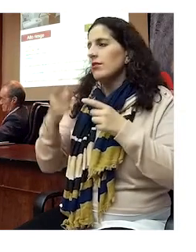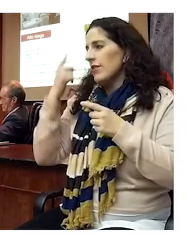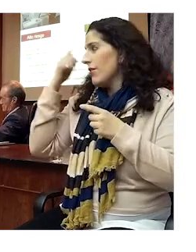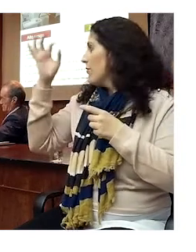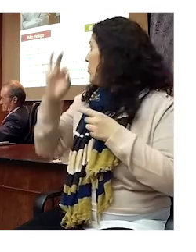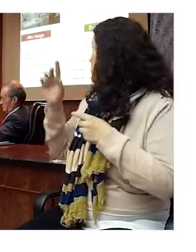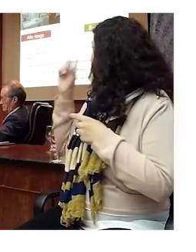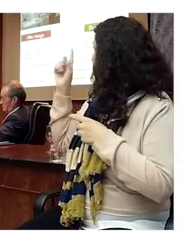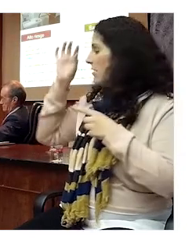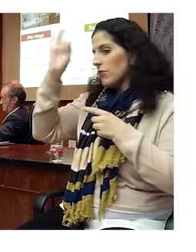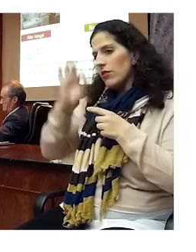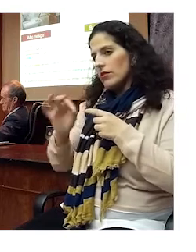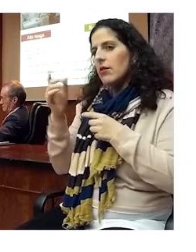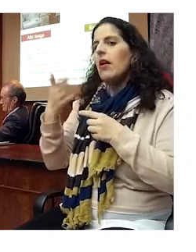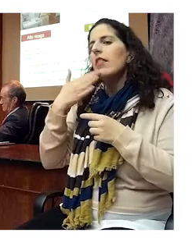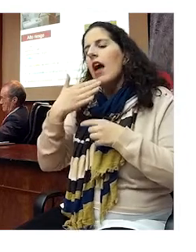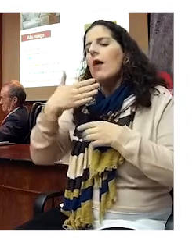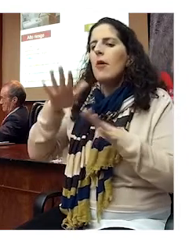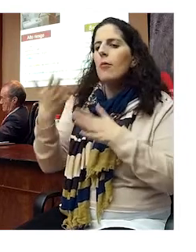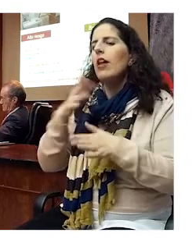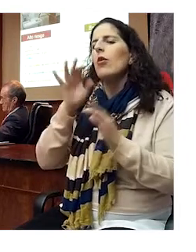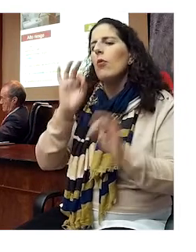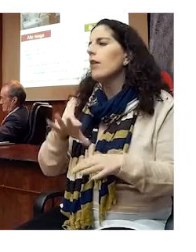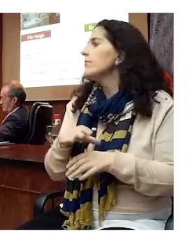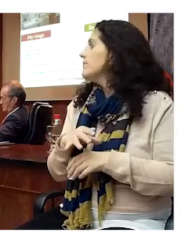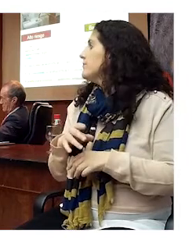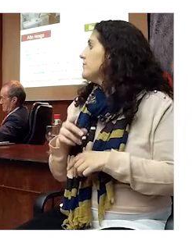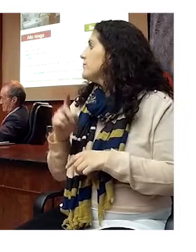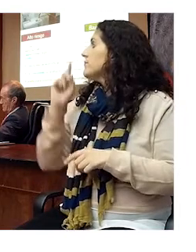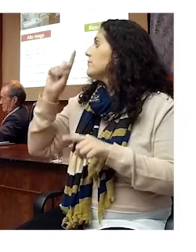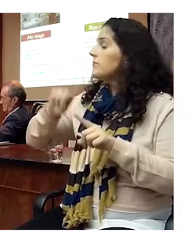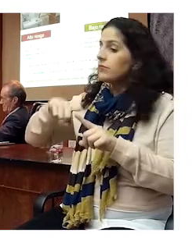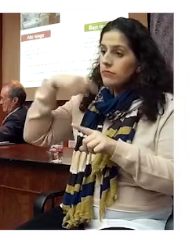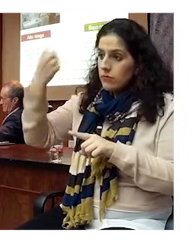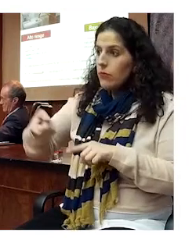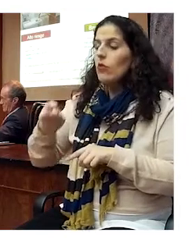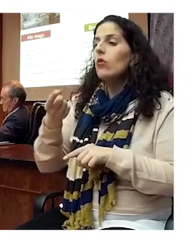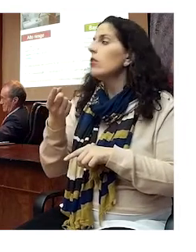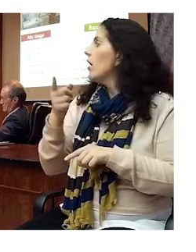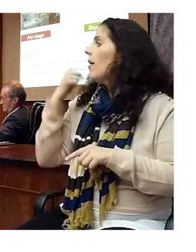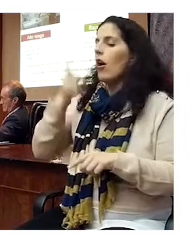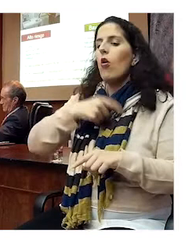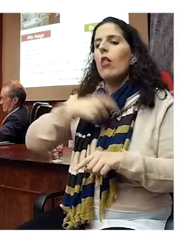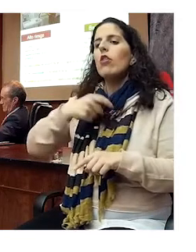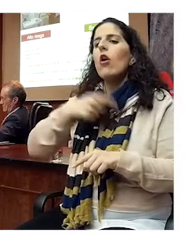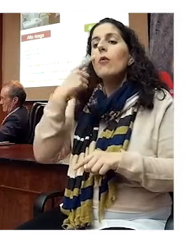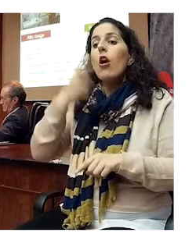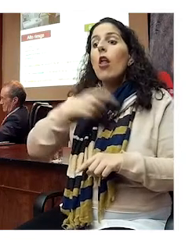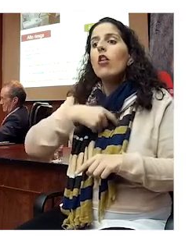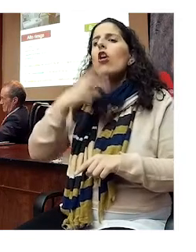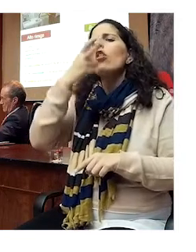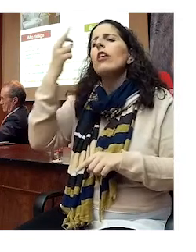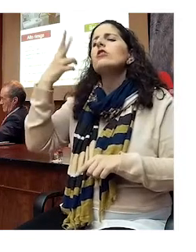arriba, 220 menos la edad, y que será con la frecuencia cardíaca que trabajaremos. El